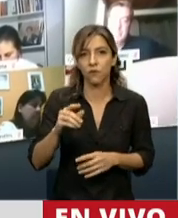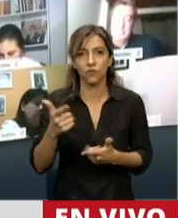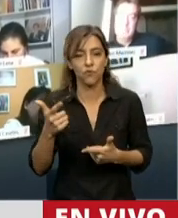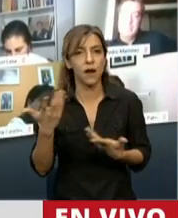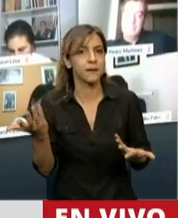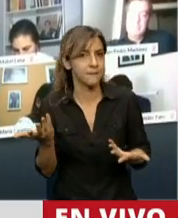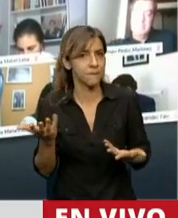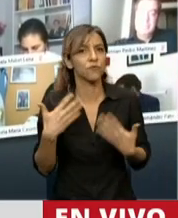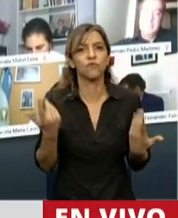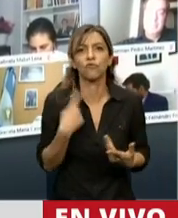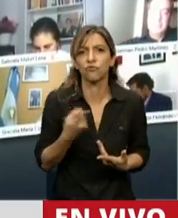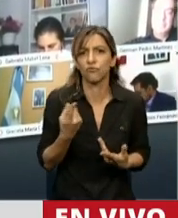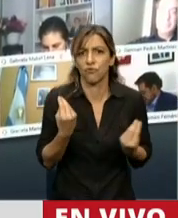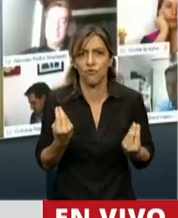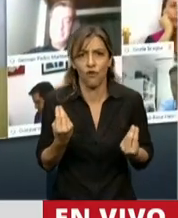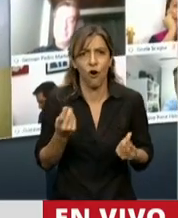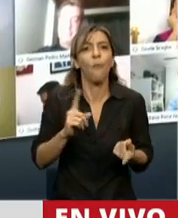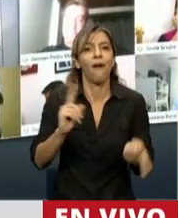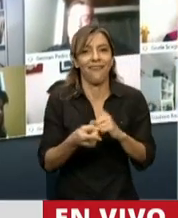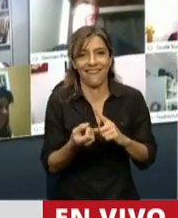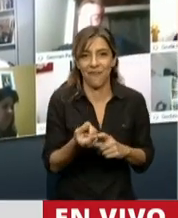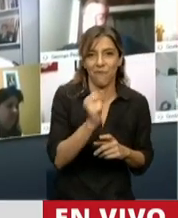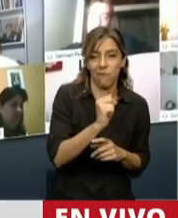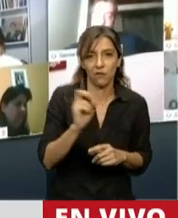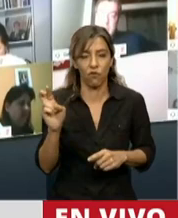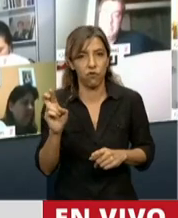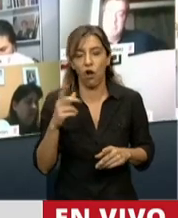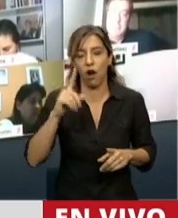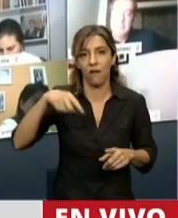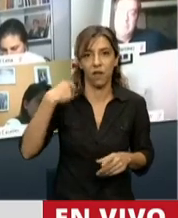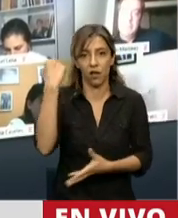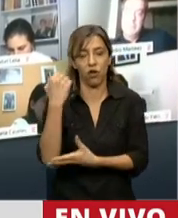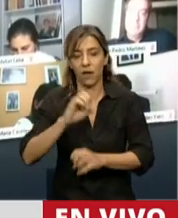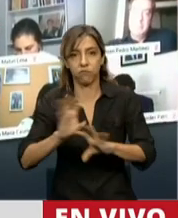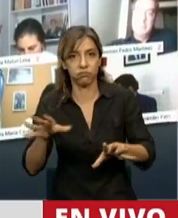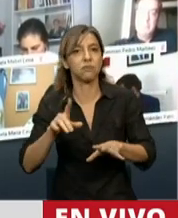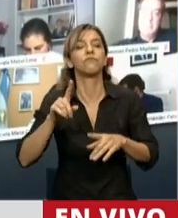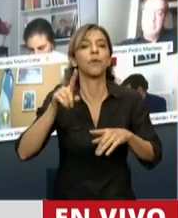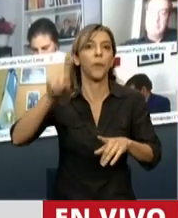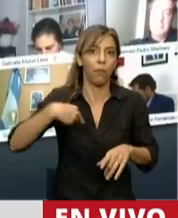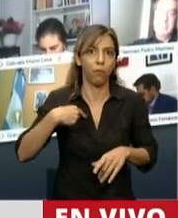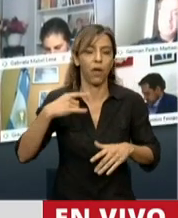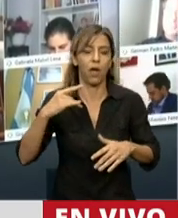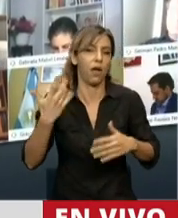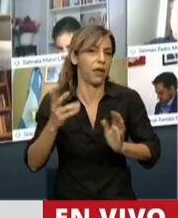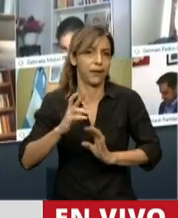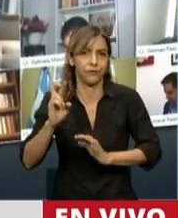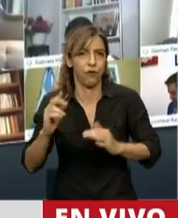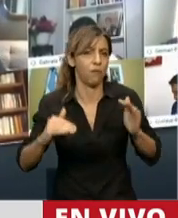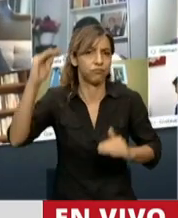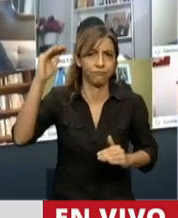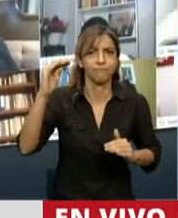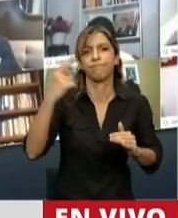a las excesivas regulaciones cambiarias y de la cuenta capital y entonces desregula absolutamente el mercado cambiario, desregula absolutamente la movilidad de